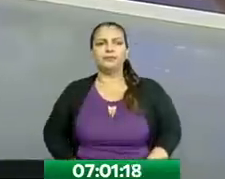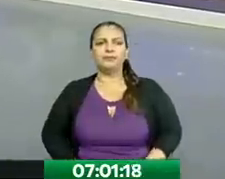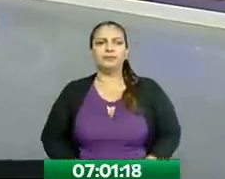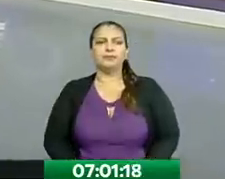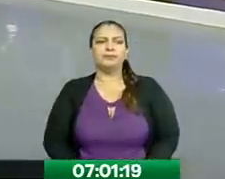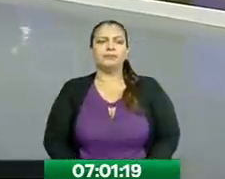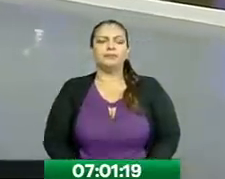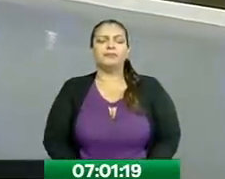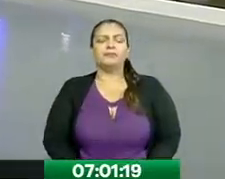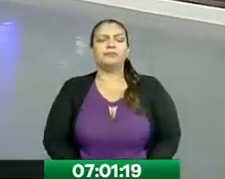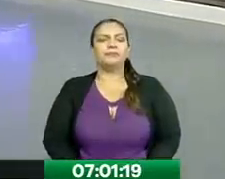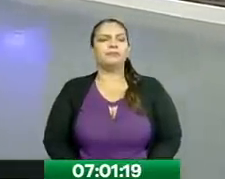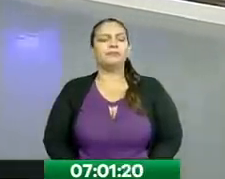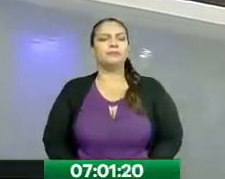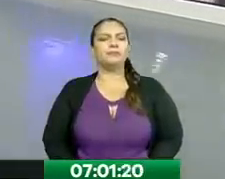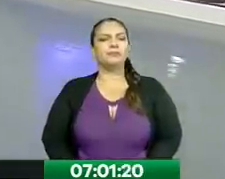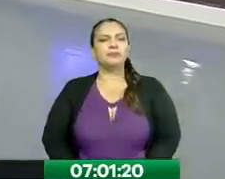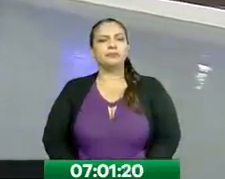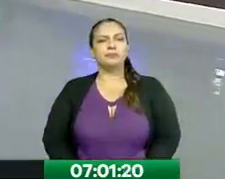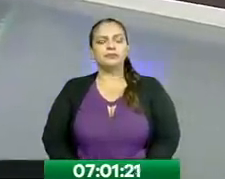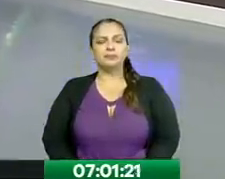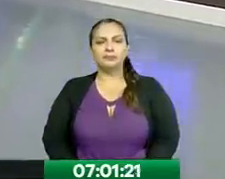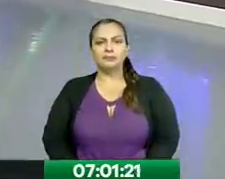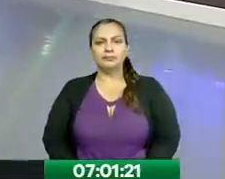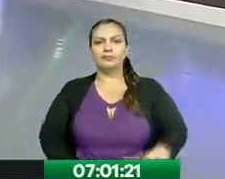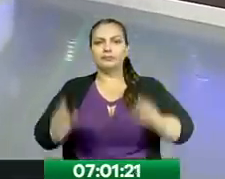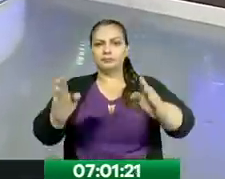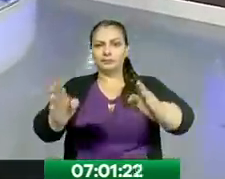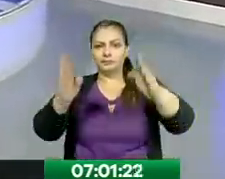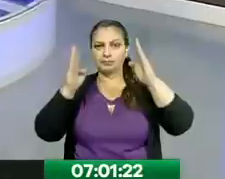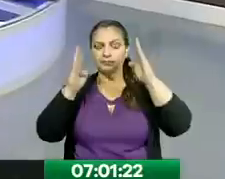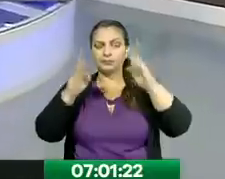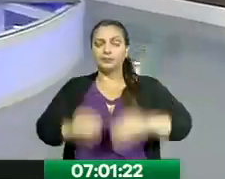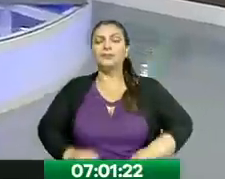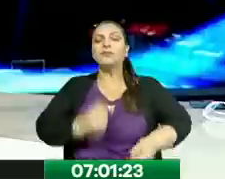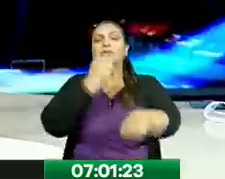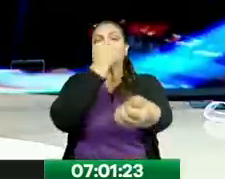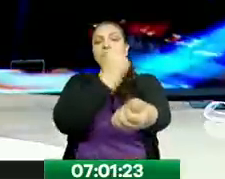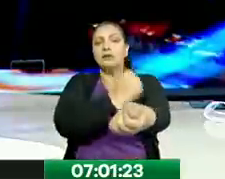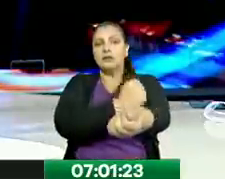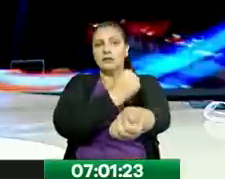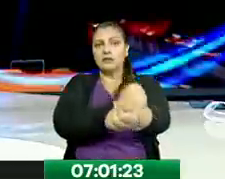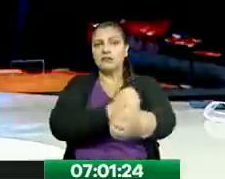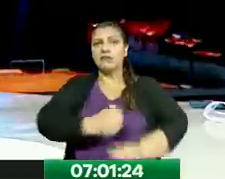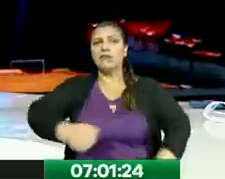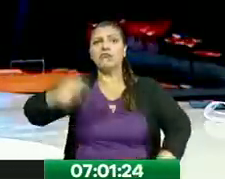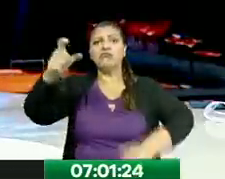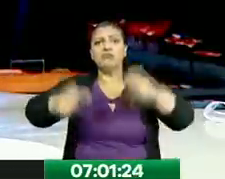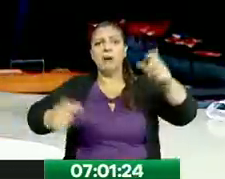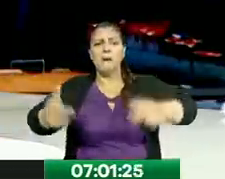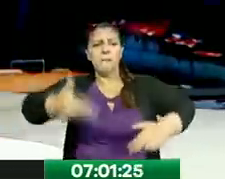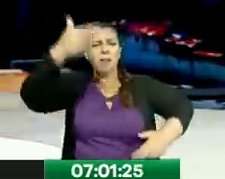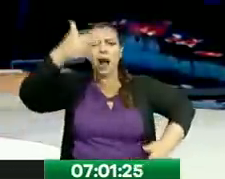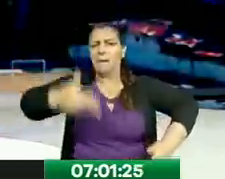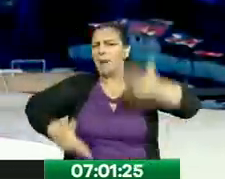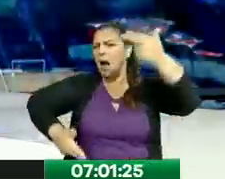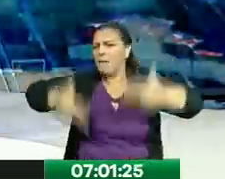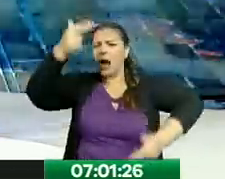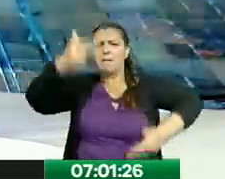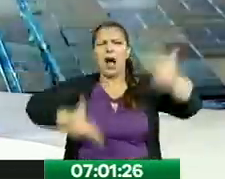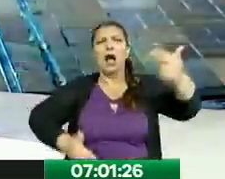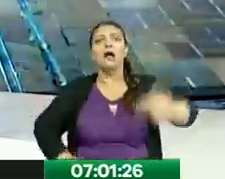y escuchen con la atención un cruce de malas dejó como saldo a una menor de edad herida el hecho amigos televidentes